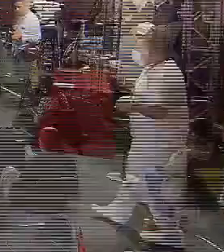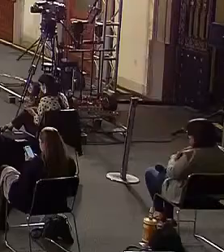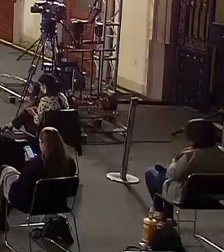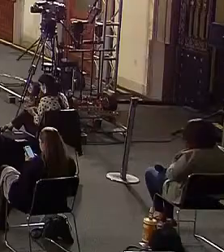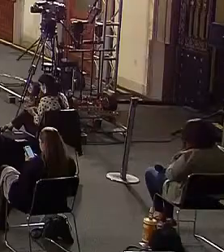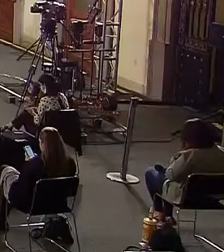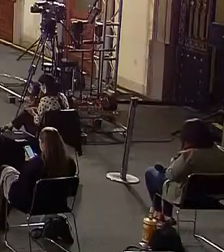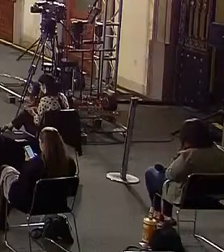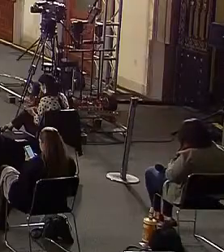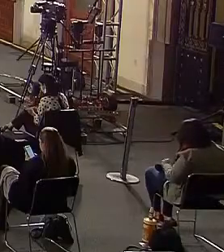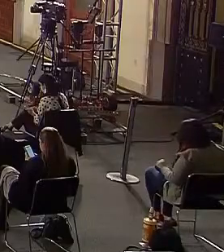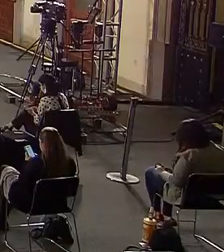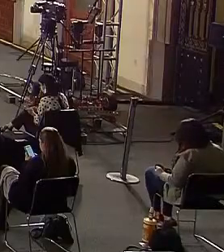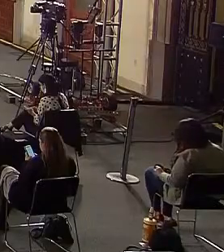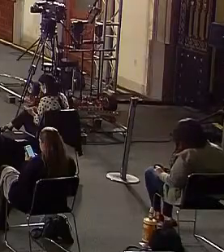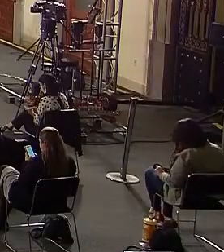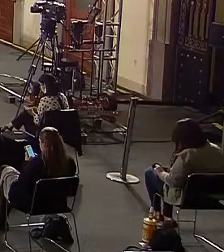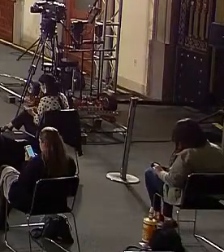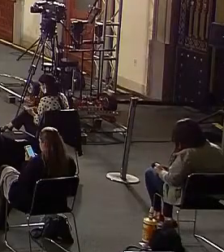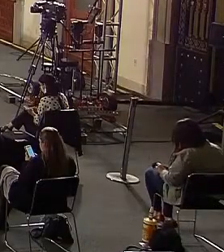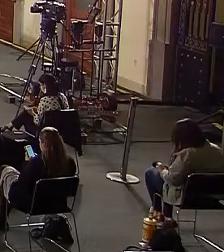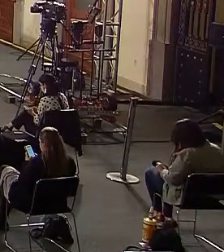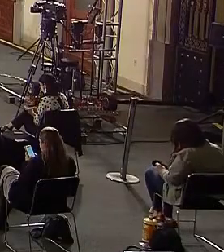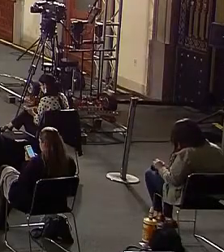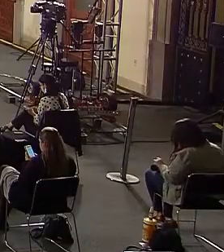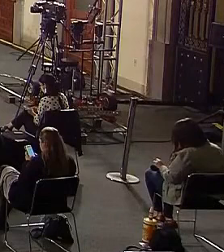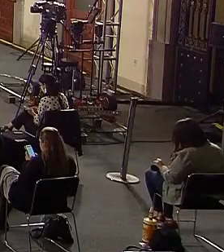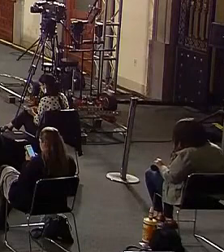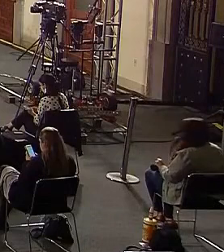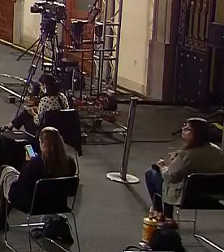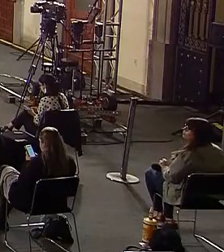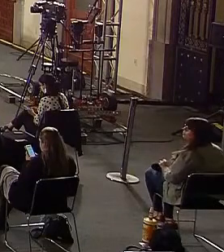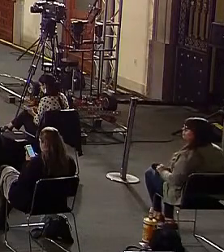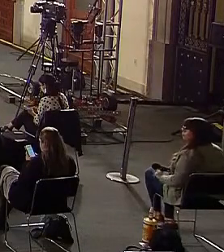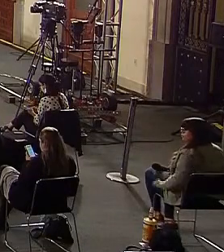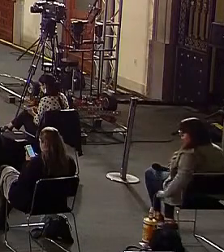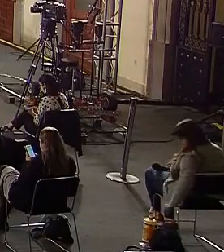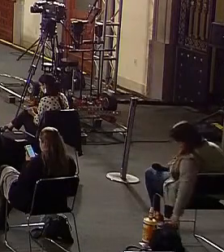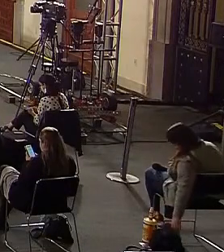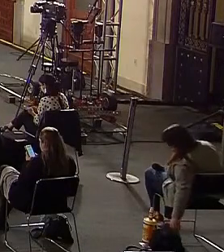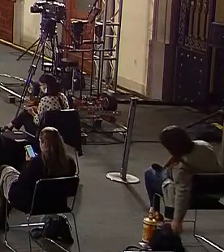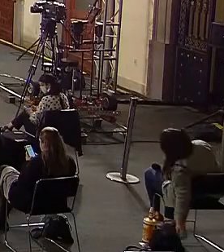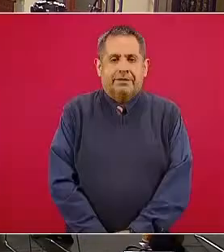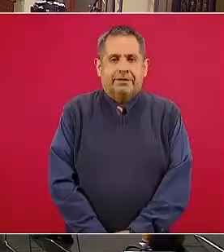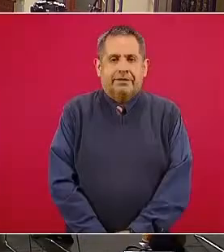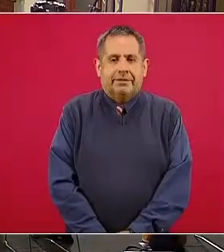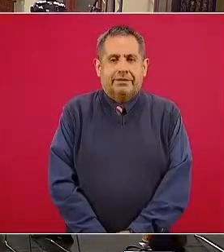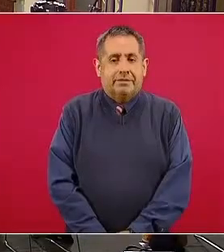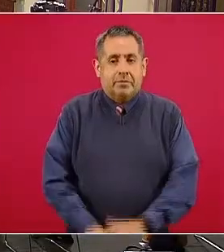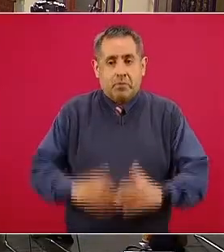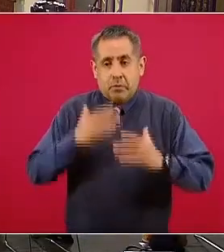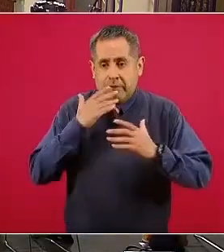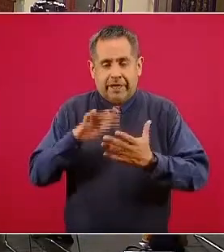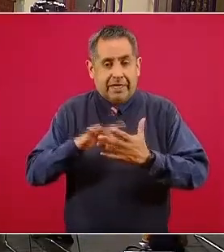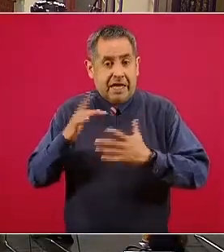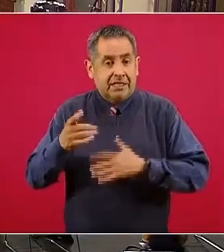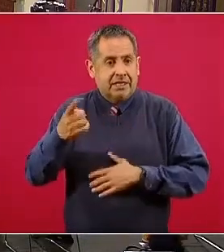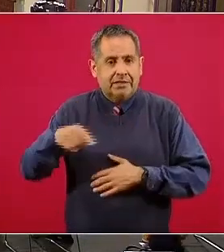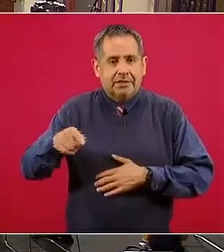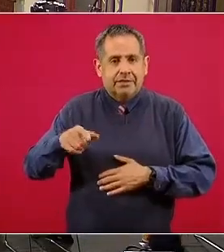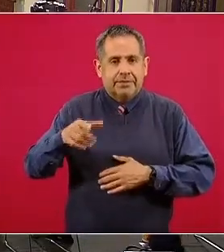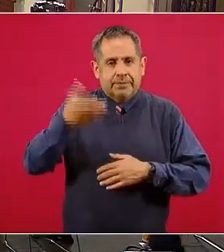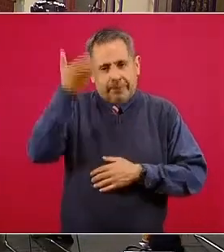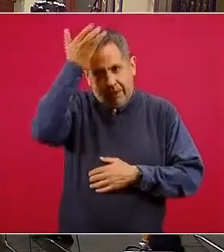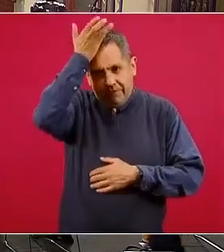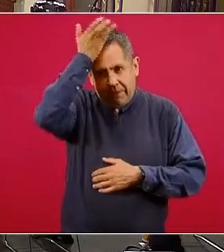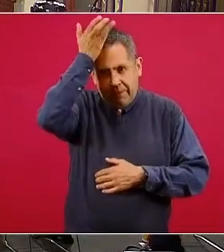Muy bien, pues le agradecemos mucho a nuestras compañeras y compañeros, enfermeras y enfermeros del sector salud,